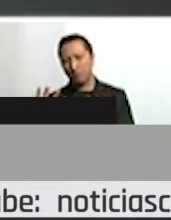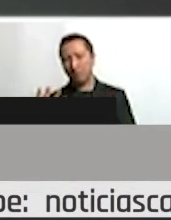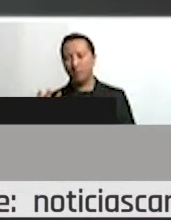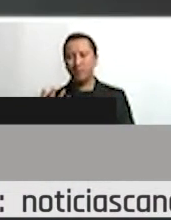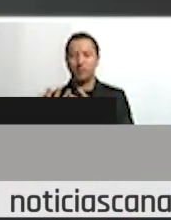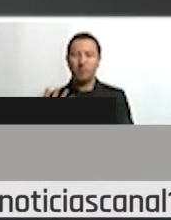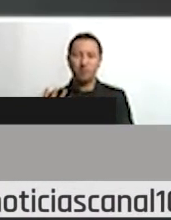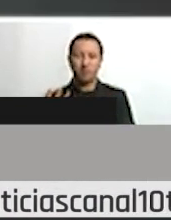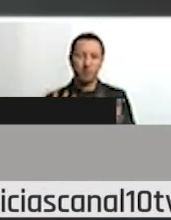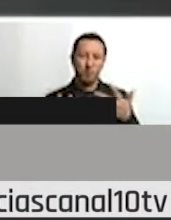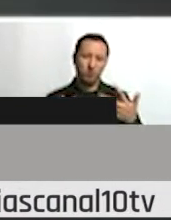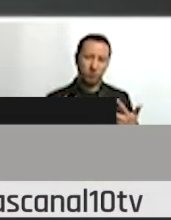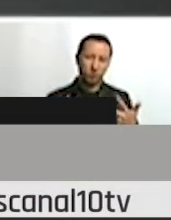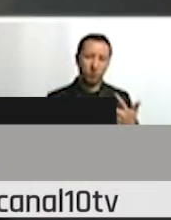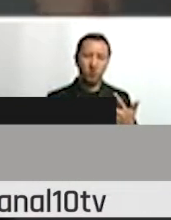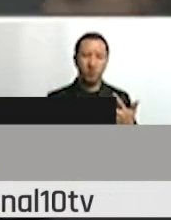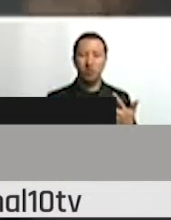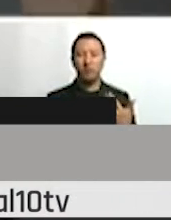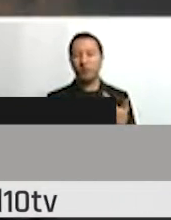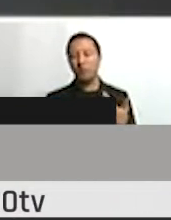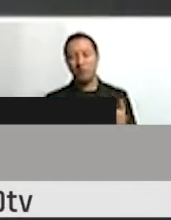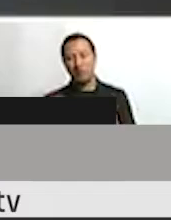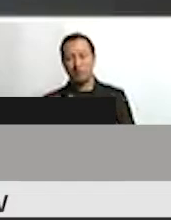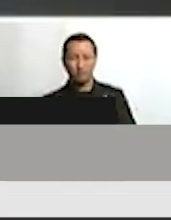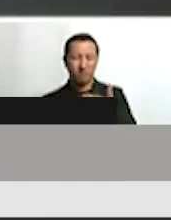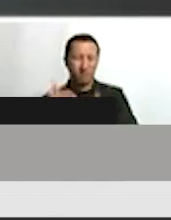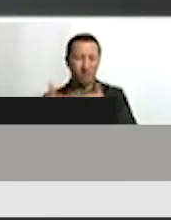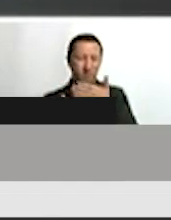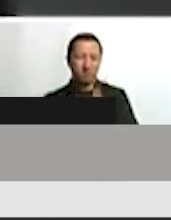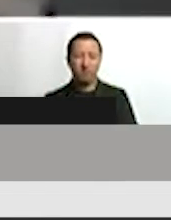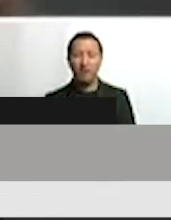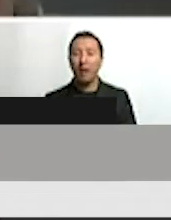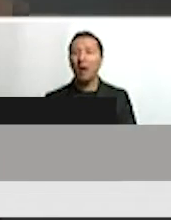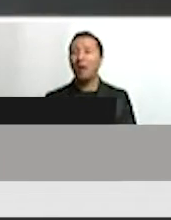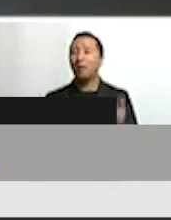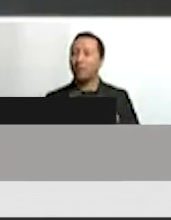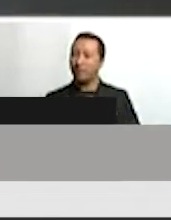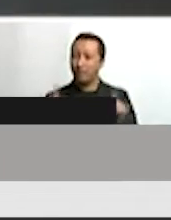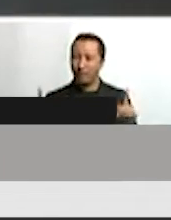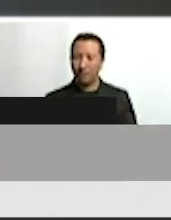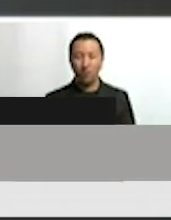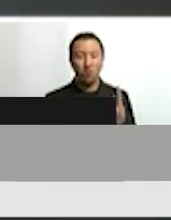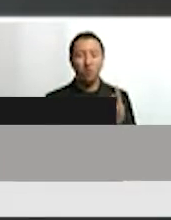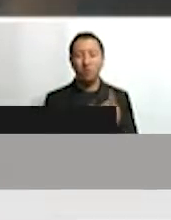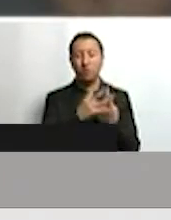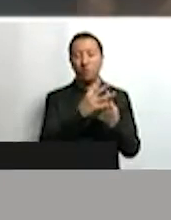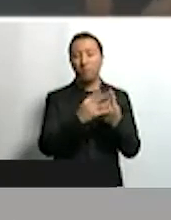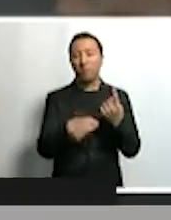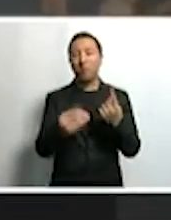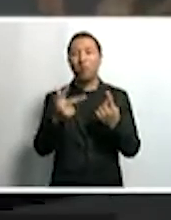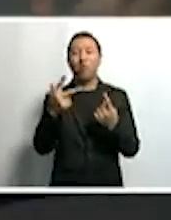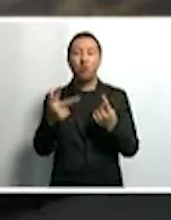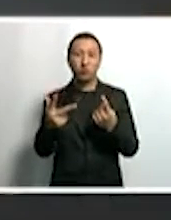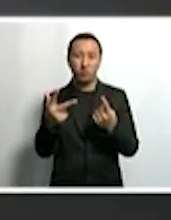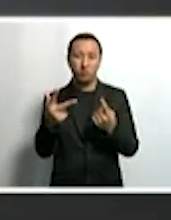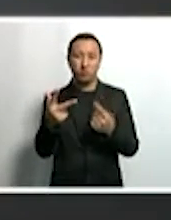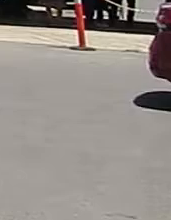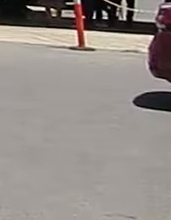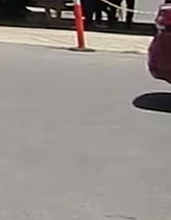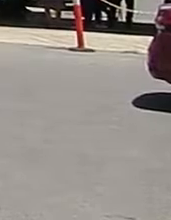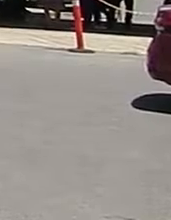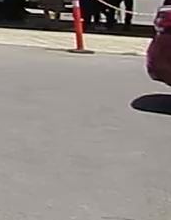que cuatro contagiaban a ocho. Ahora no, ahora hablamos de que una persona puede contagiar hasta ocho personas a la